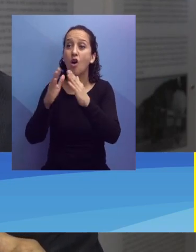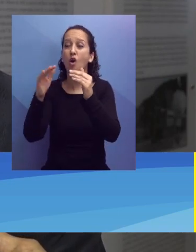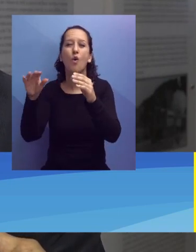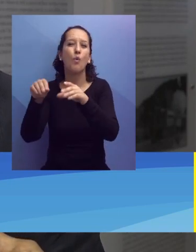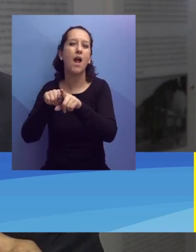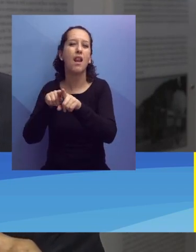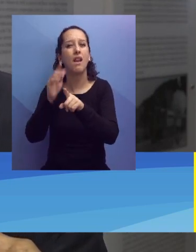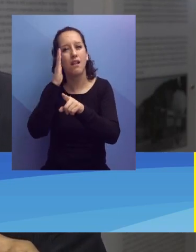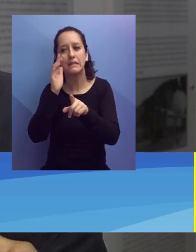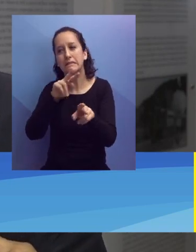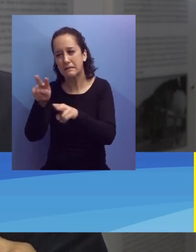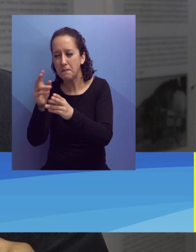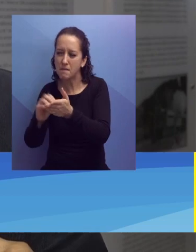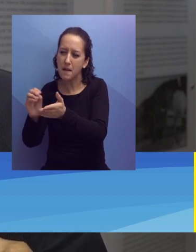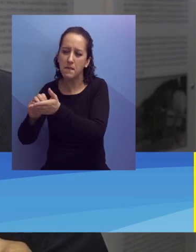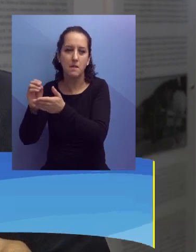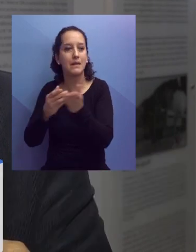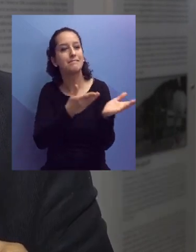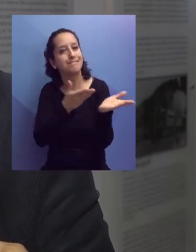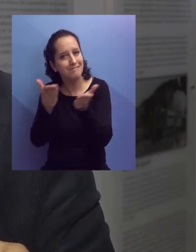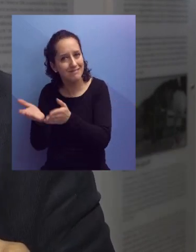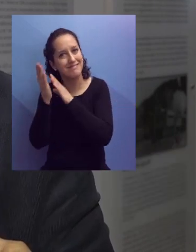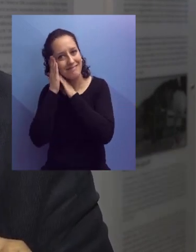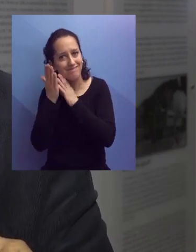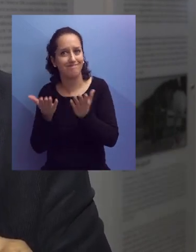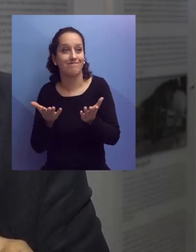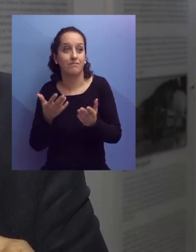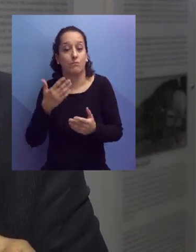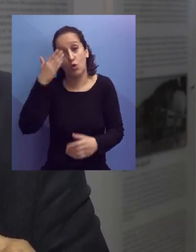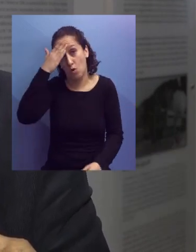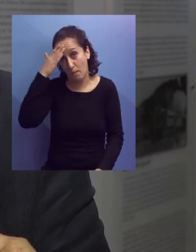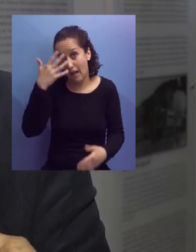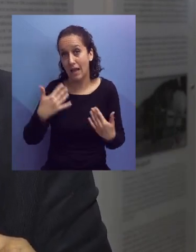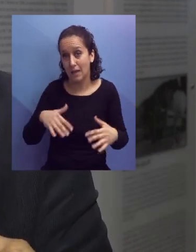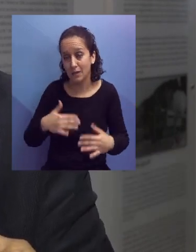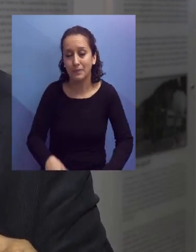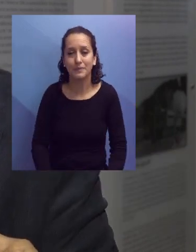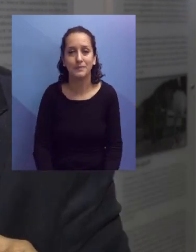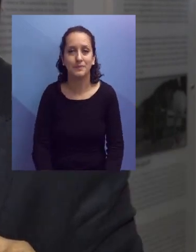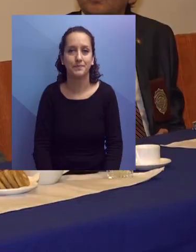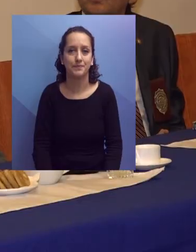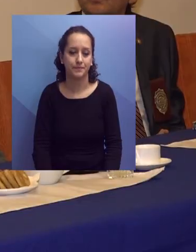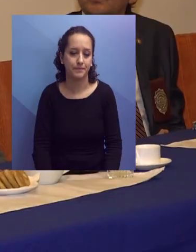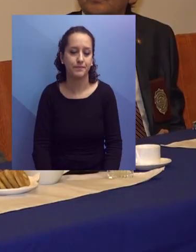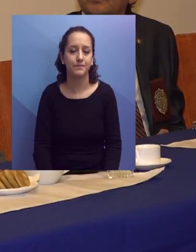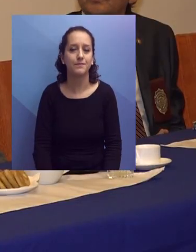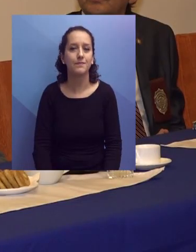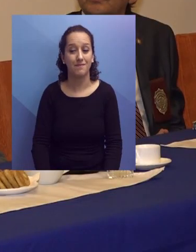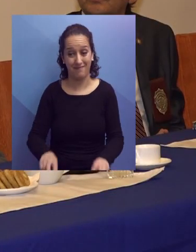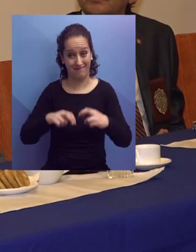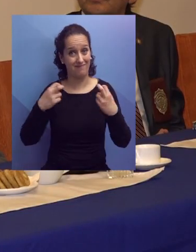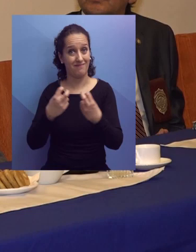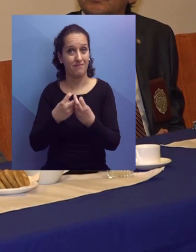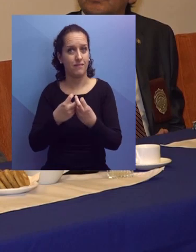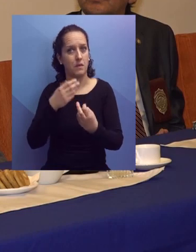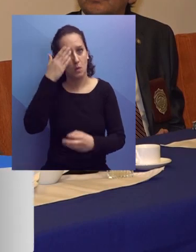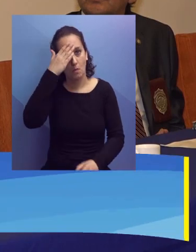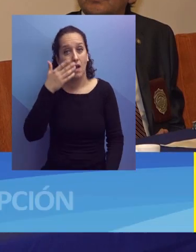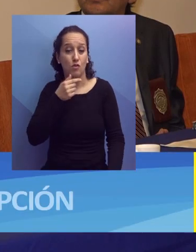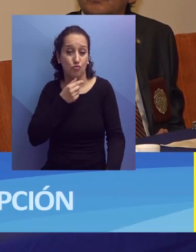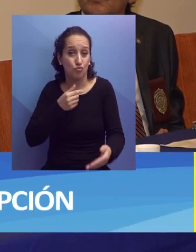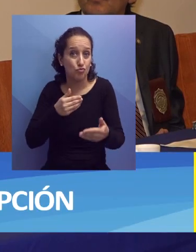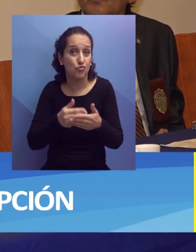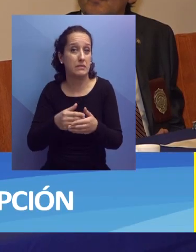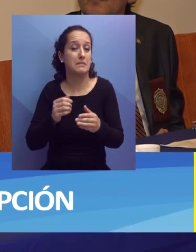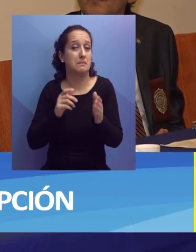hospederías para personas en situación de calle y por tanto también poder resolver desde el punto de vista humanitario esta situación que tanto nos preocupa. Una de las preocupaciones de esta mesa es